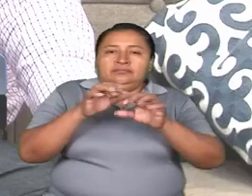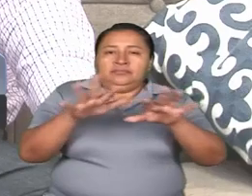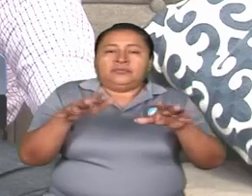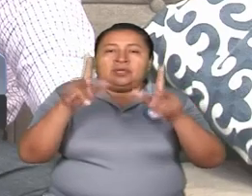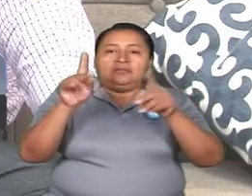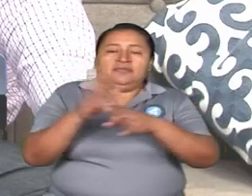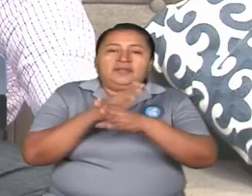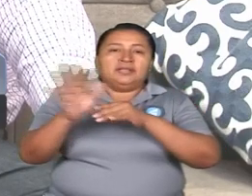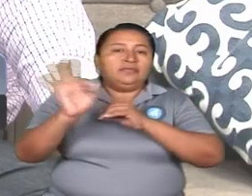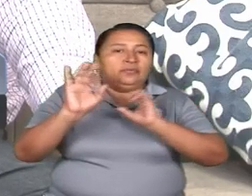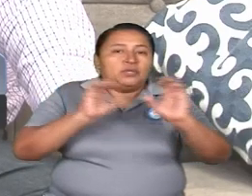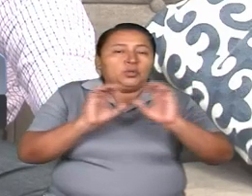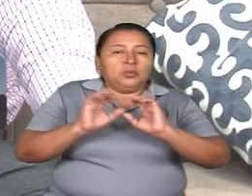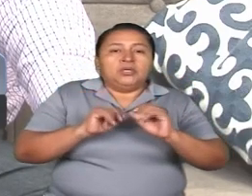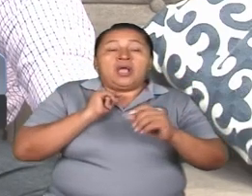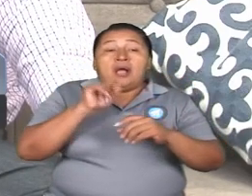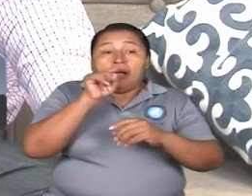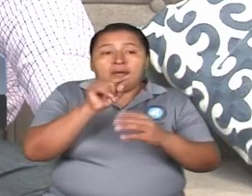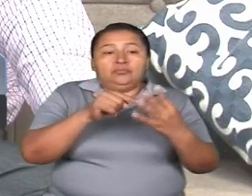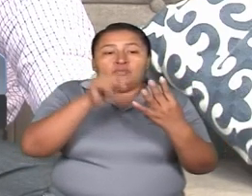de comunicación.